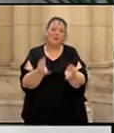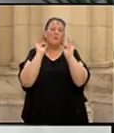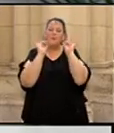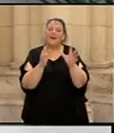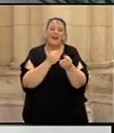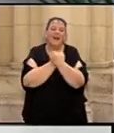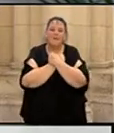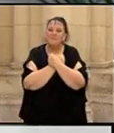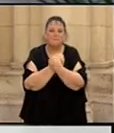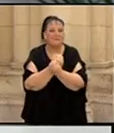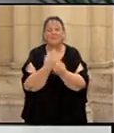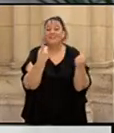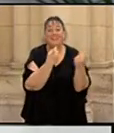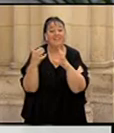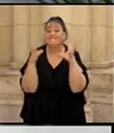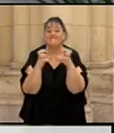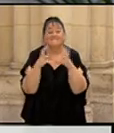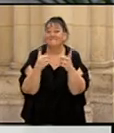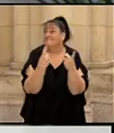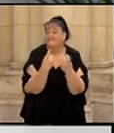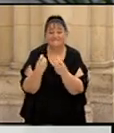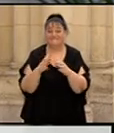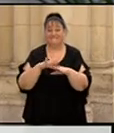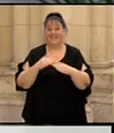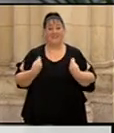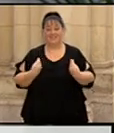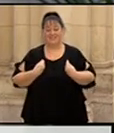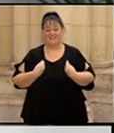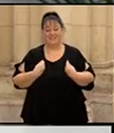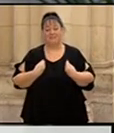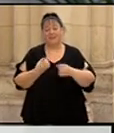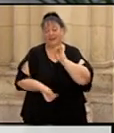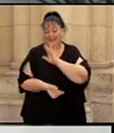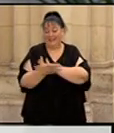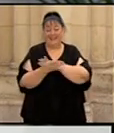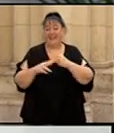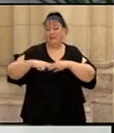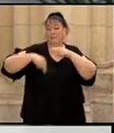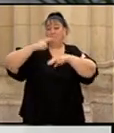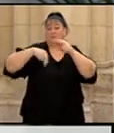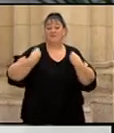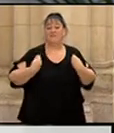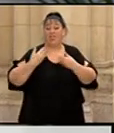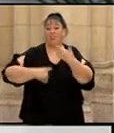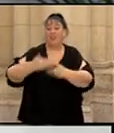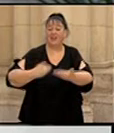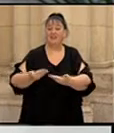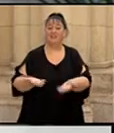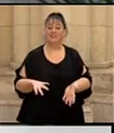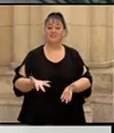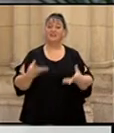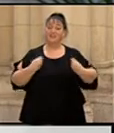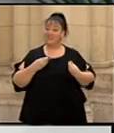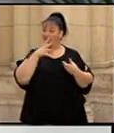amor que necesitamos todos para vivir y para fraguar la vida. Vuestra vida, los que estáis